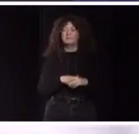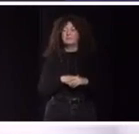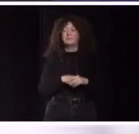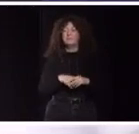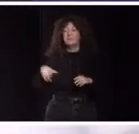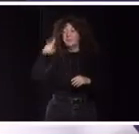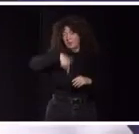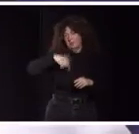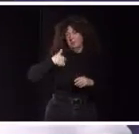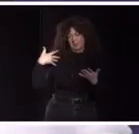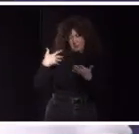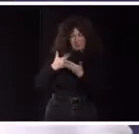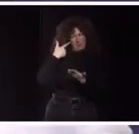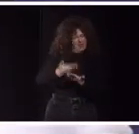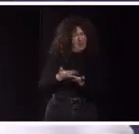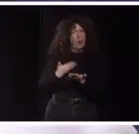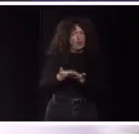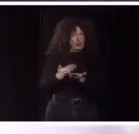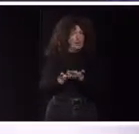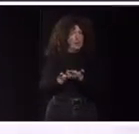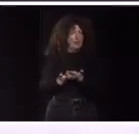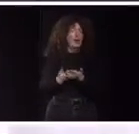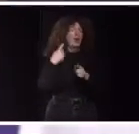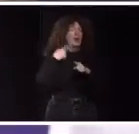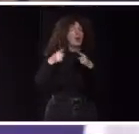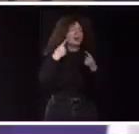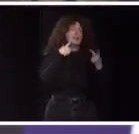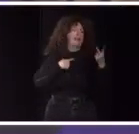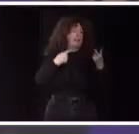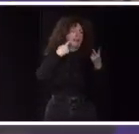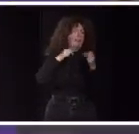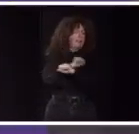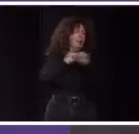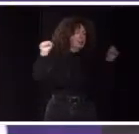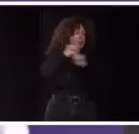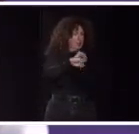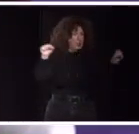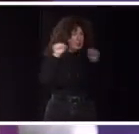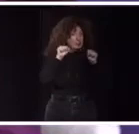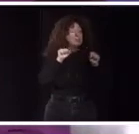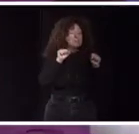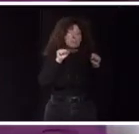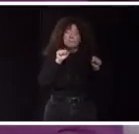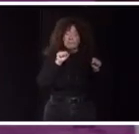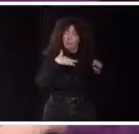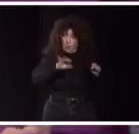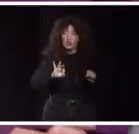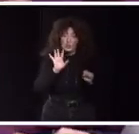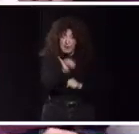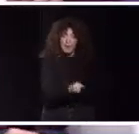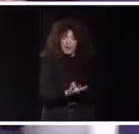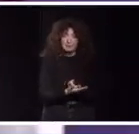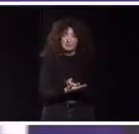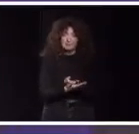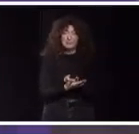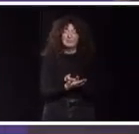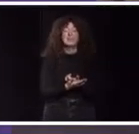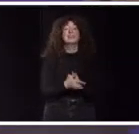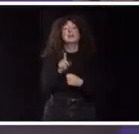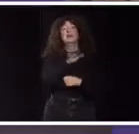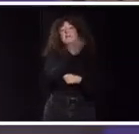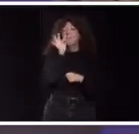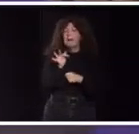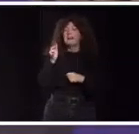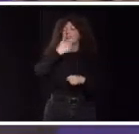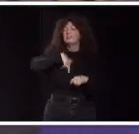Y ahora que hemos demostrado que lo que nos decían que era imposible es posible y que además